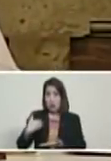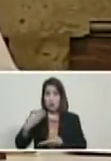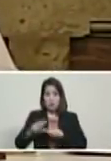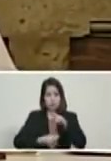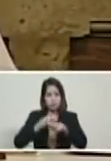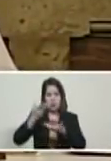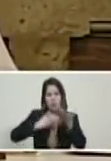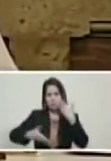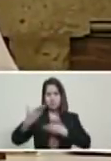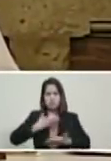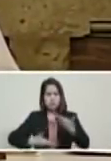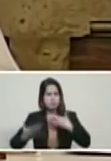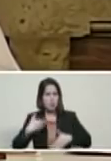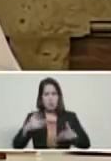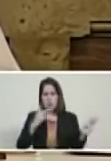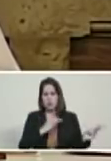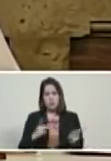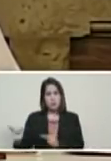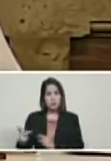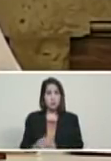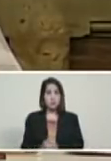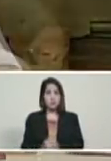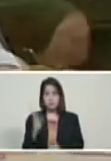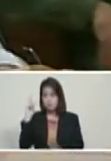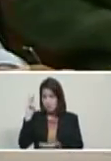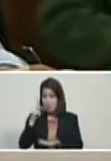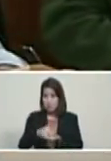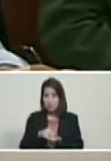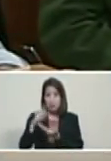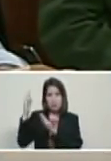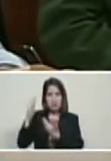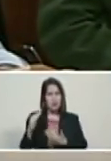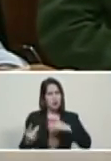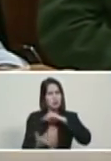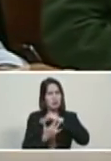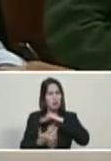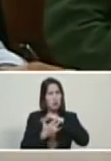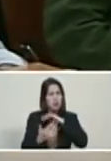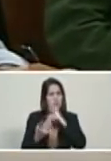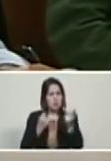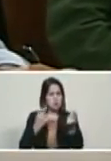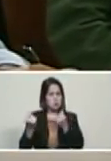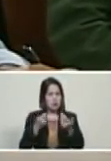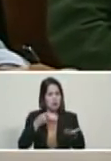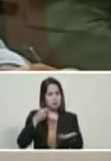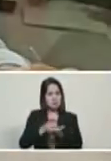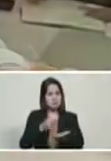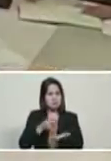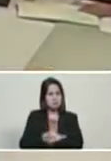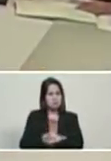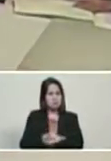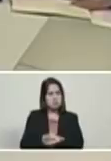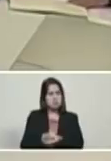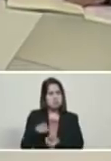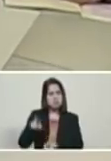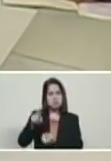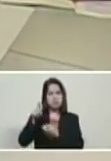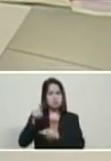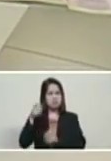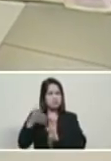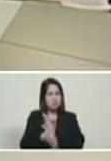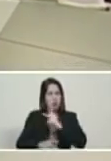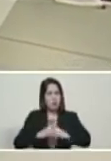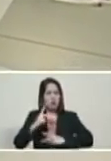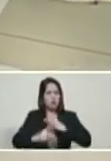bienvenido. Que lleguen con su tecnología, con su dinero, con sus capacidades organizativas, productivas.